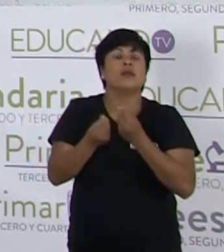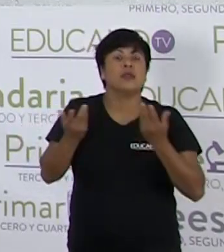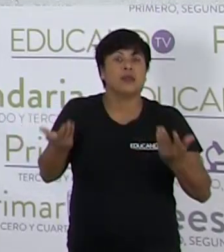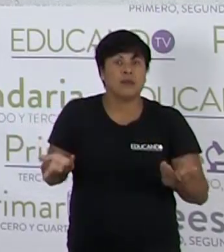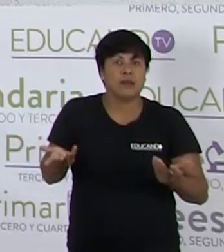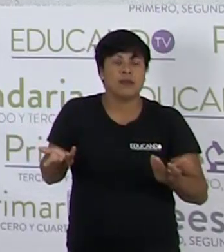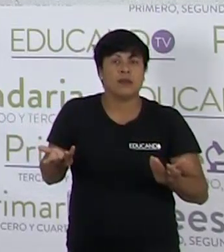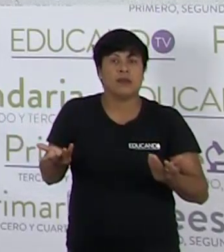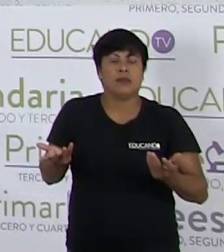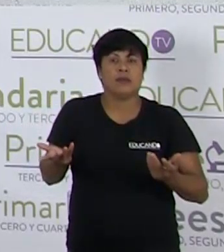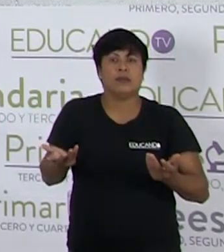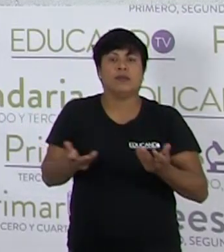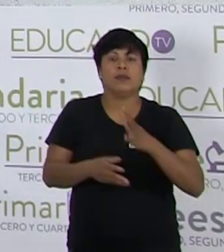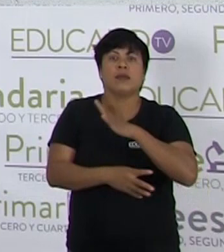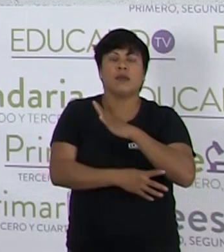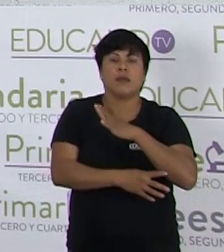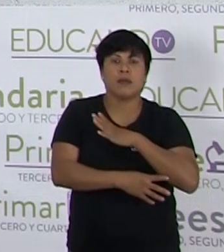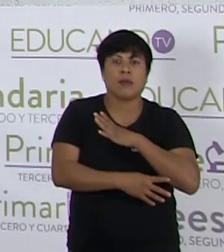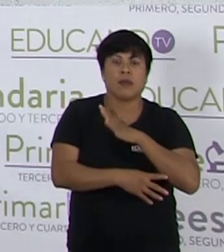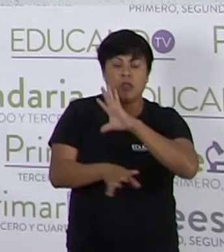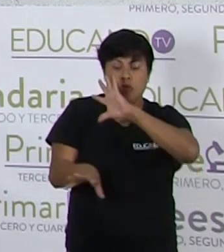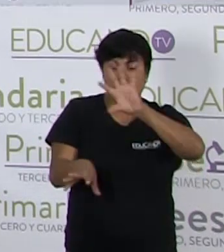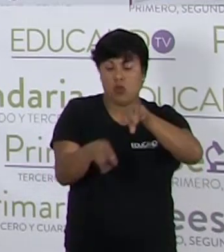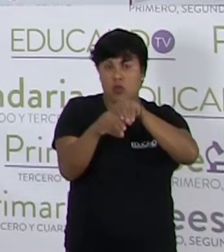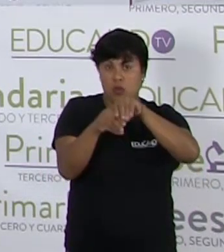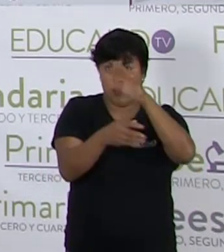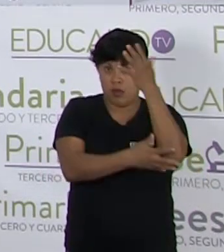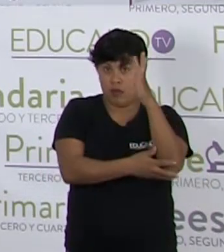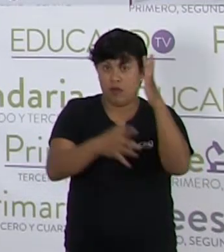estaríamos hablando de que tenemos en total